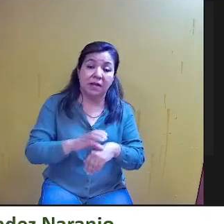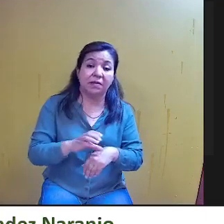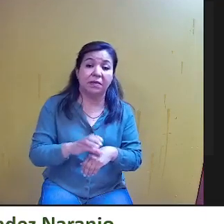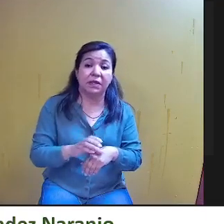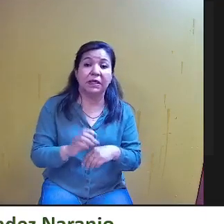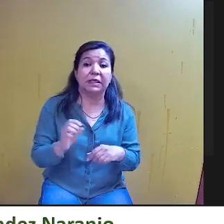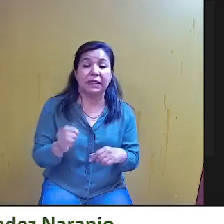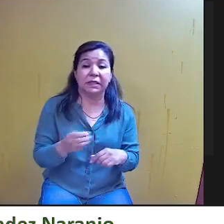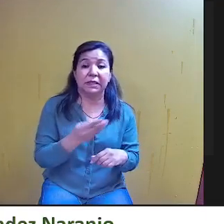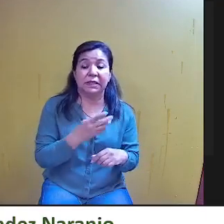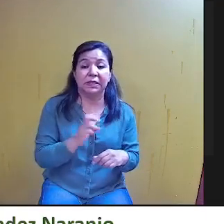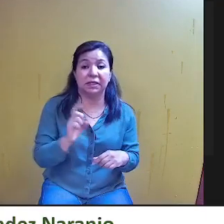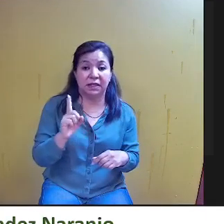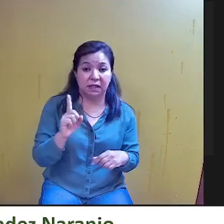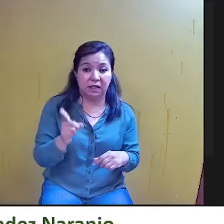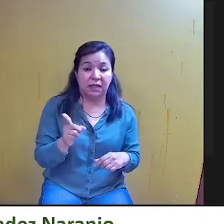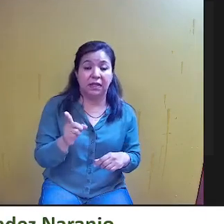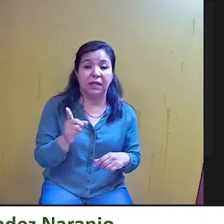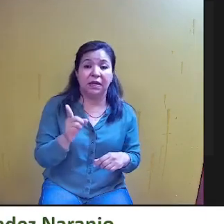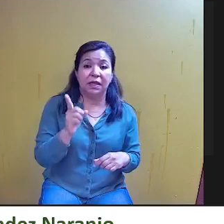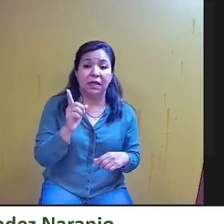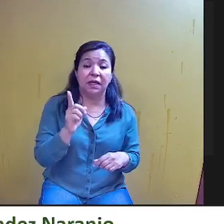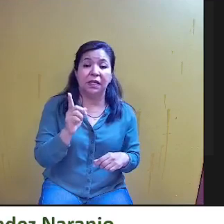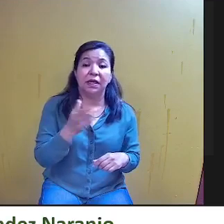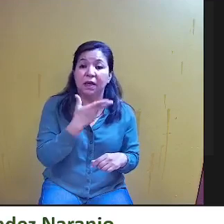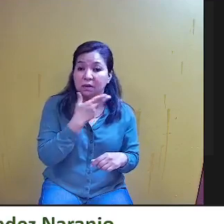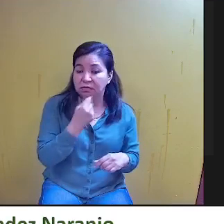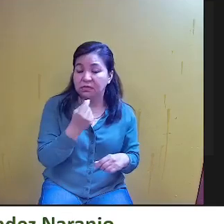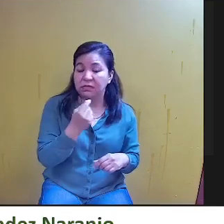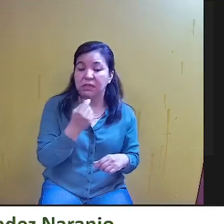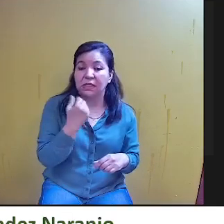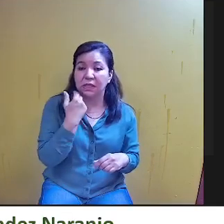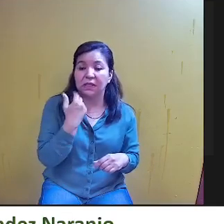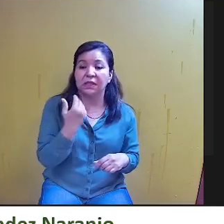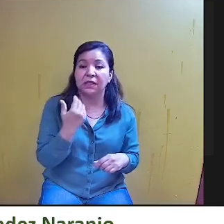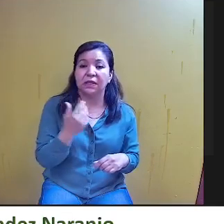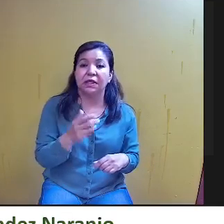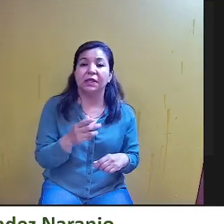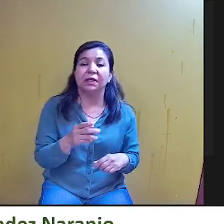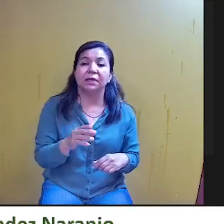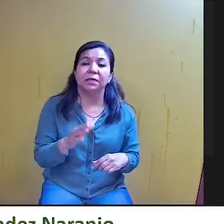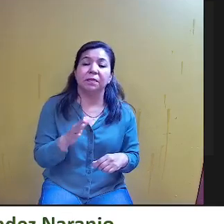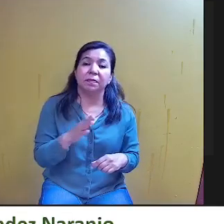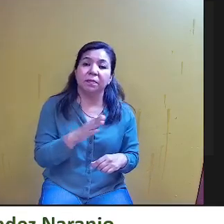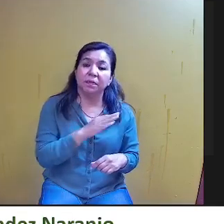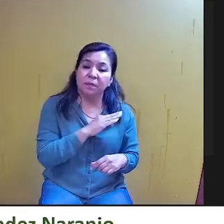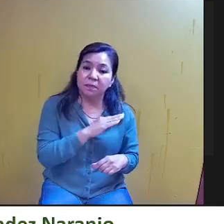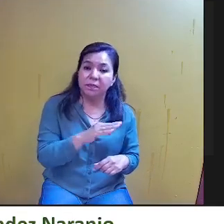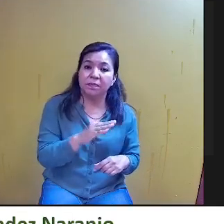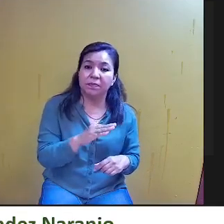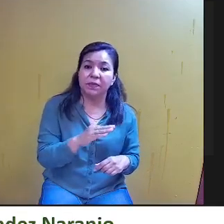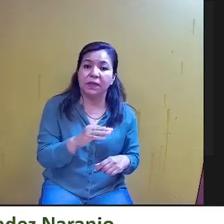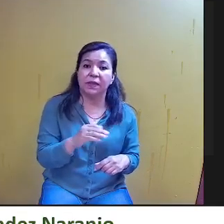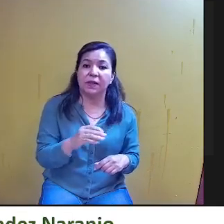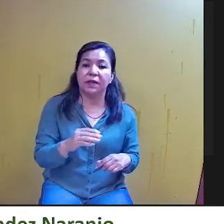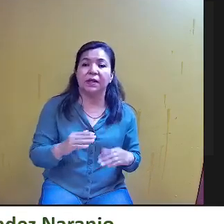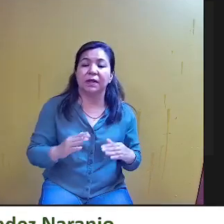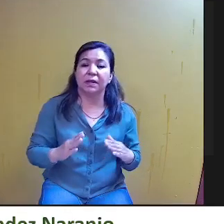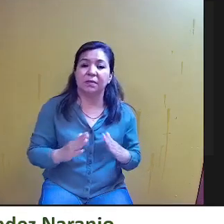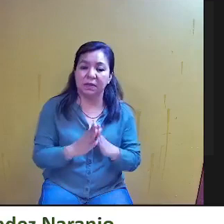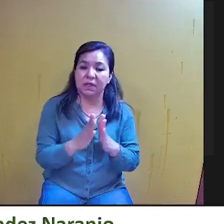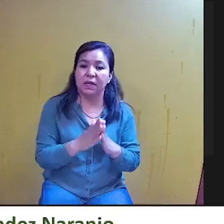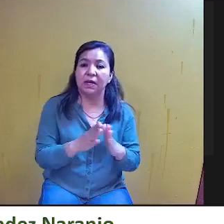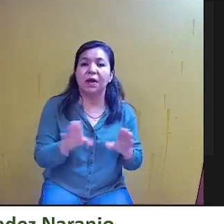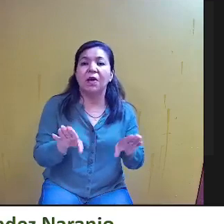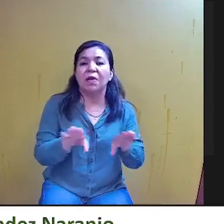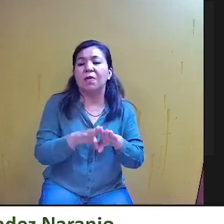tenía que asumir la presidencia del mismo. Lo anterior porque el artículo 219 de la Ley de Instituciones Locales y 55 del Reglamento para